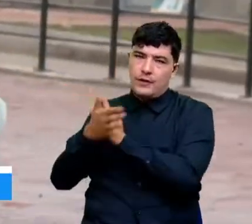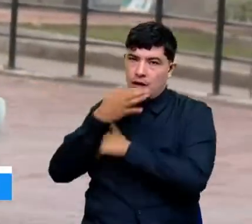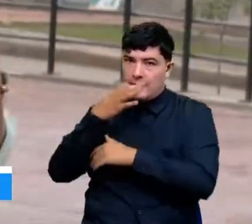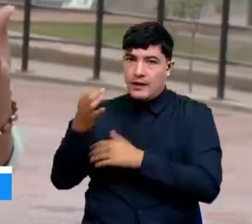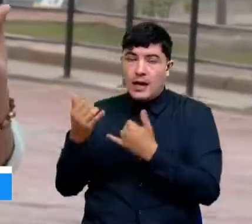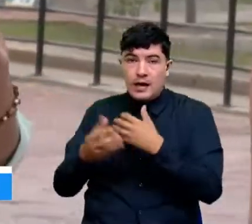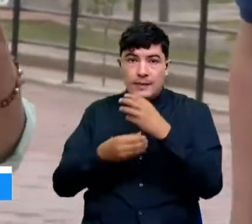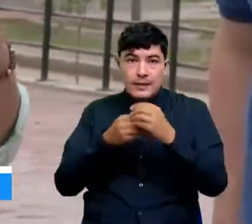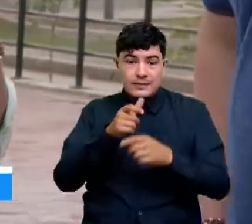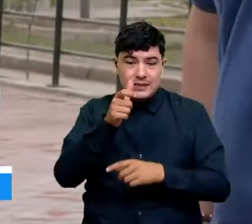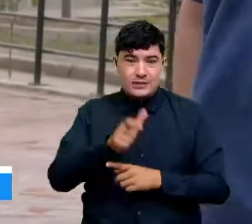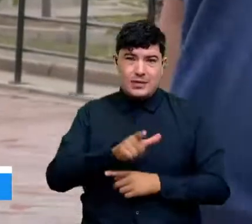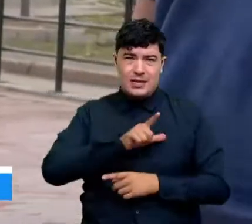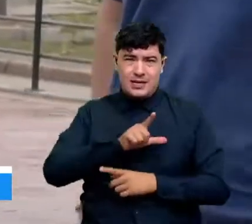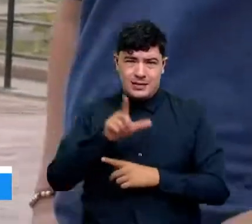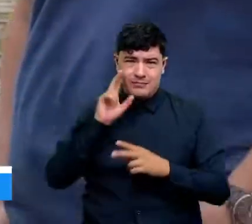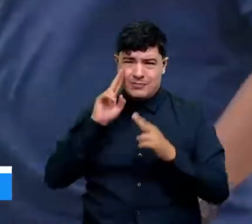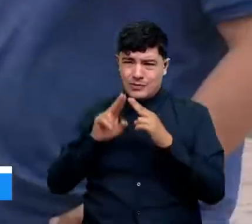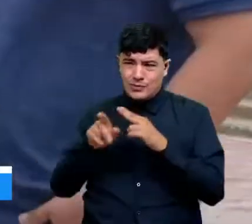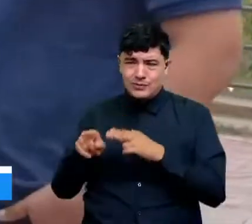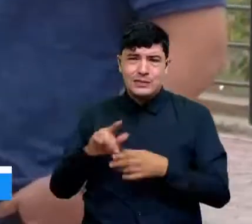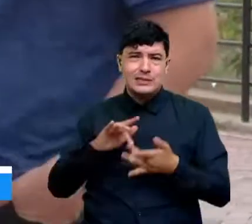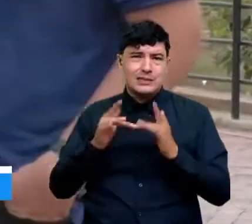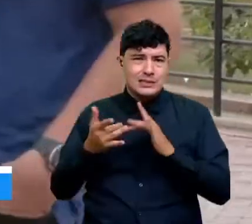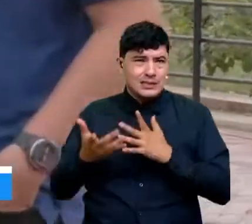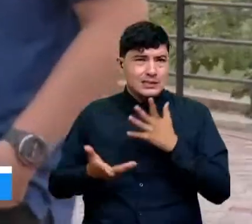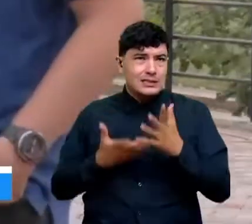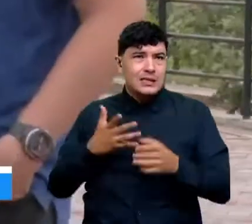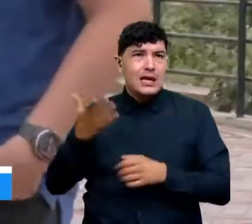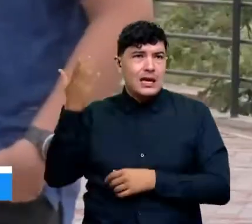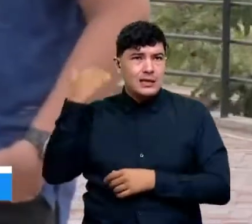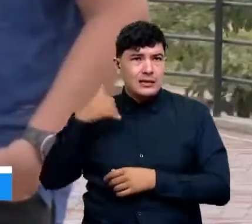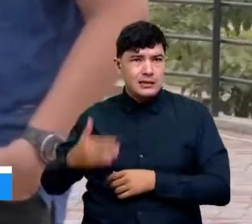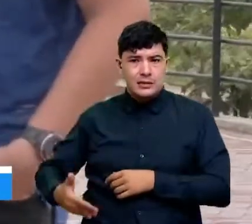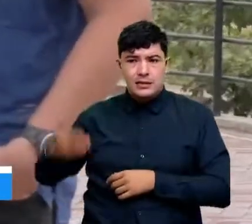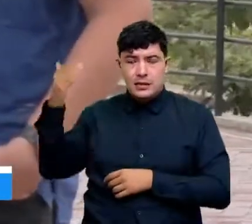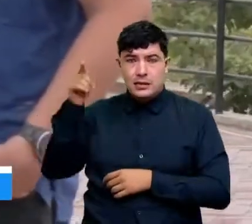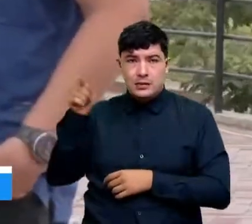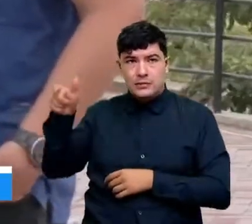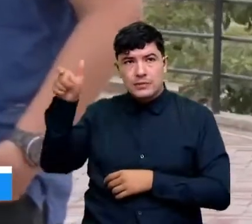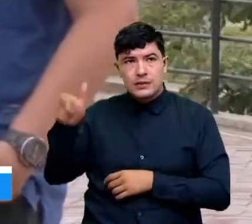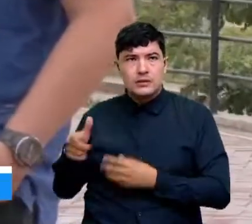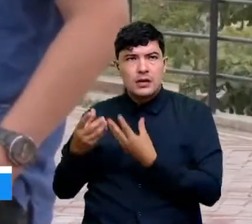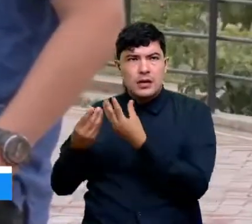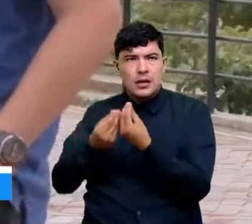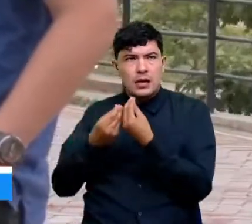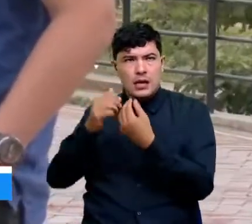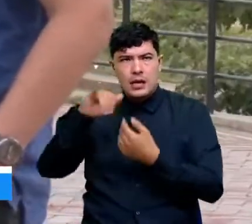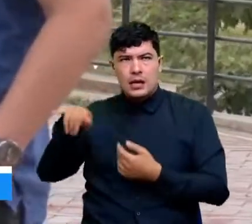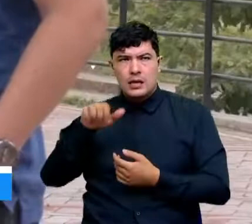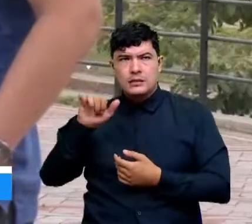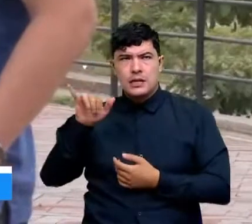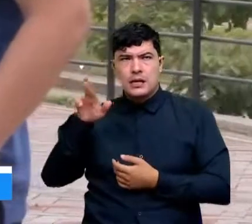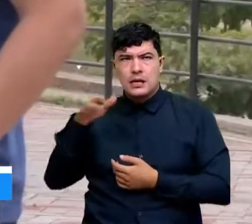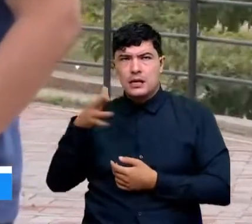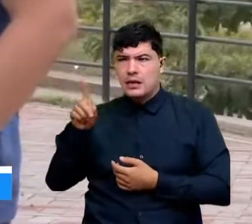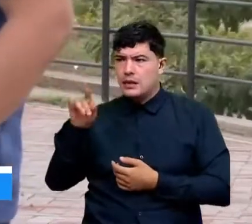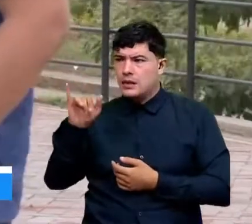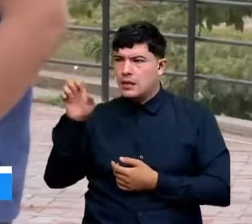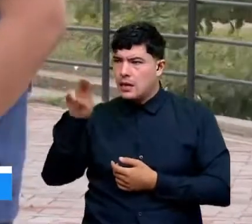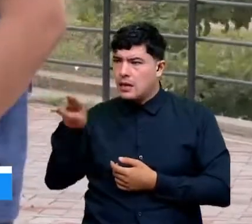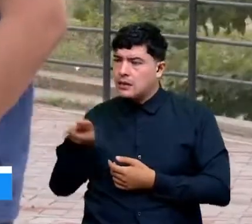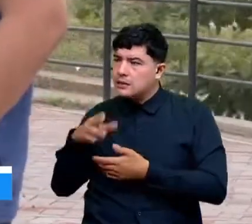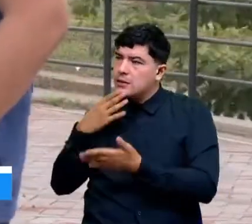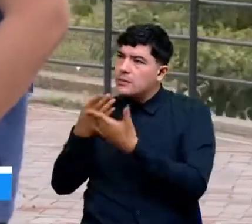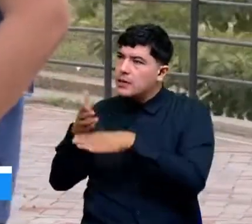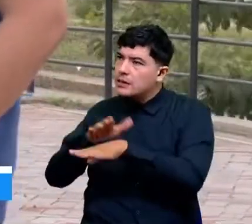líderes que le duele esta situación porque ha crecido en este sector. Estamos hablando con el concejal Yair Díaz, concejal del Partido Verde. Concejal, ¿cuál